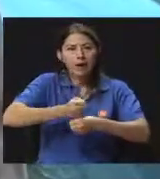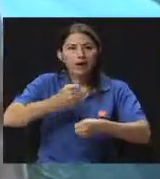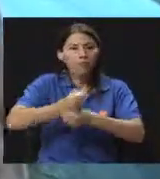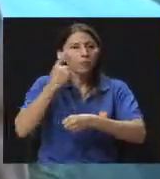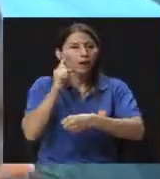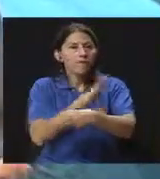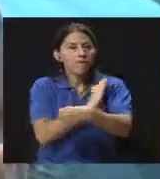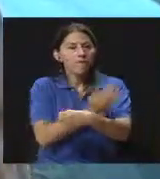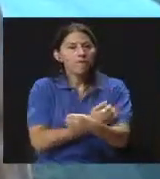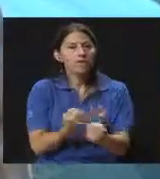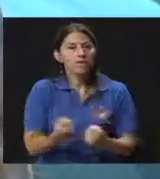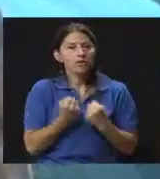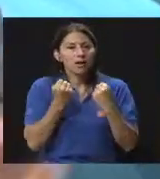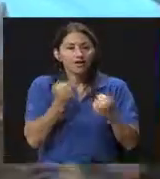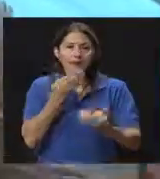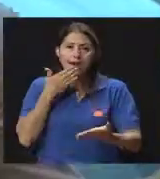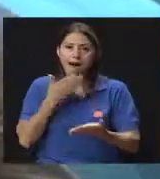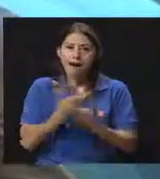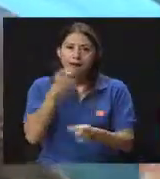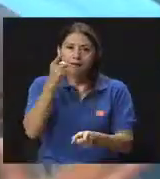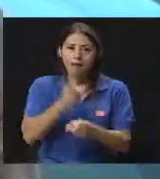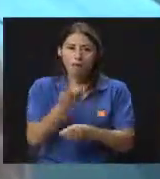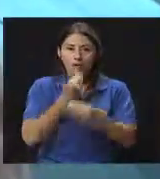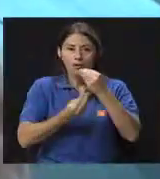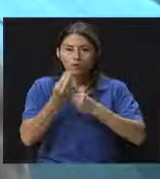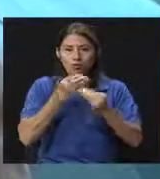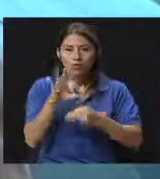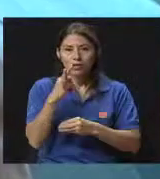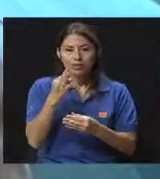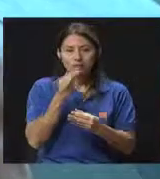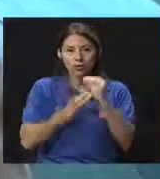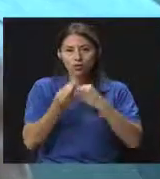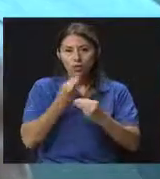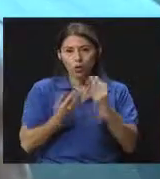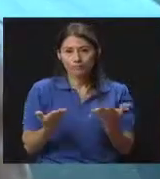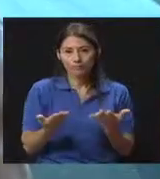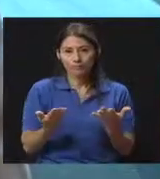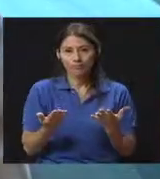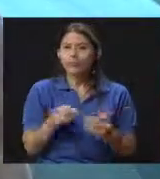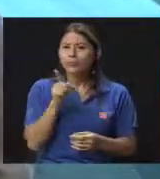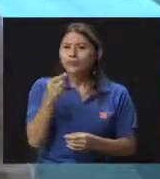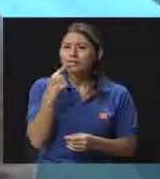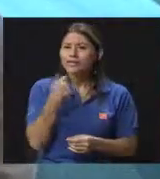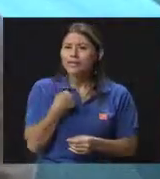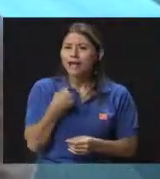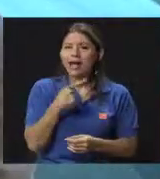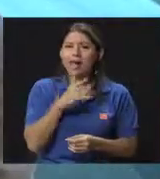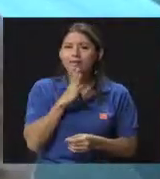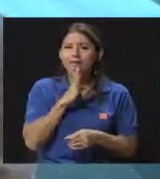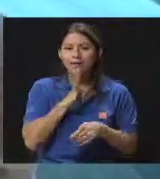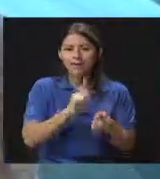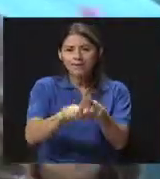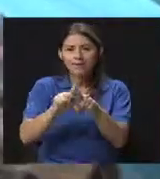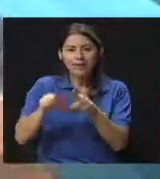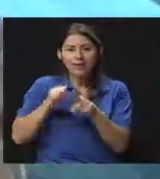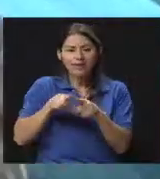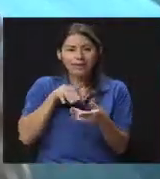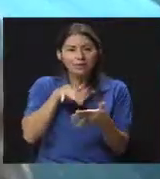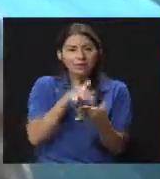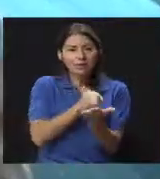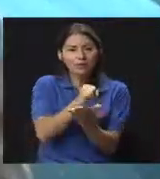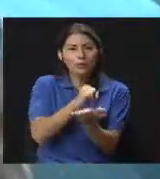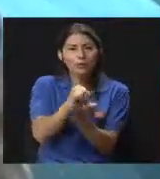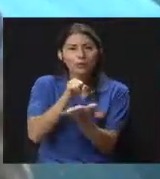fortalecer una adecuada nutrición. En el caso, tal vez, Pablo, de lo que me mencionabas, eran los diferentes estudios que hemos realizado al interno de